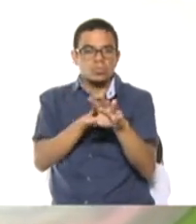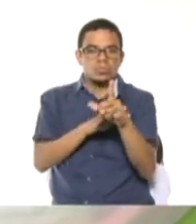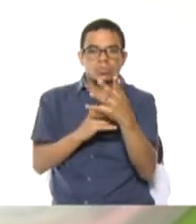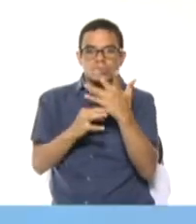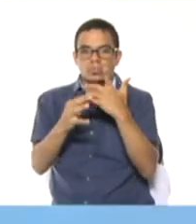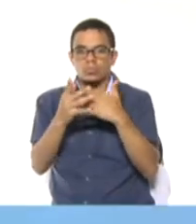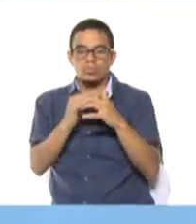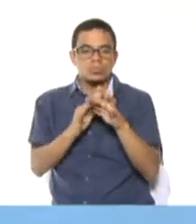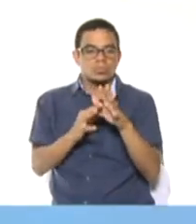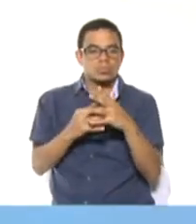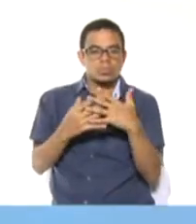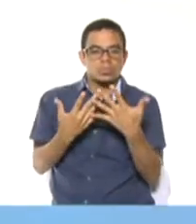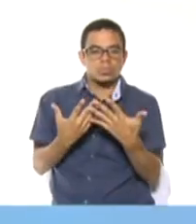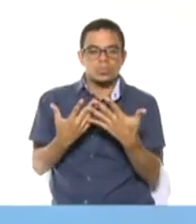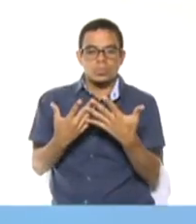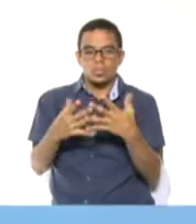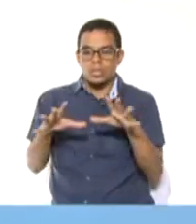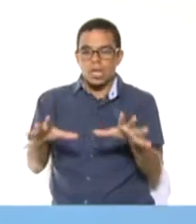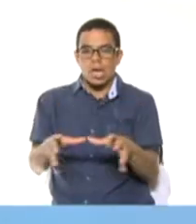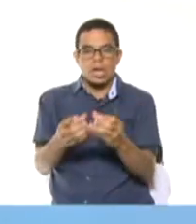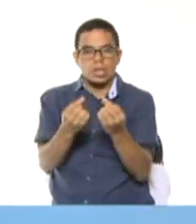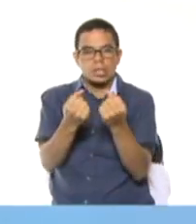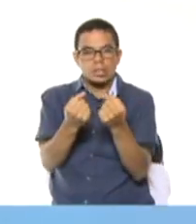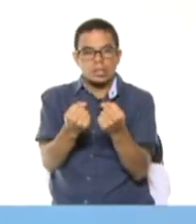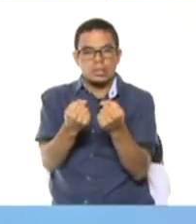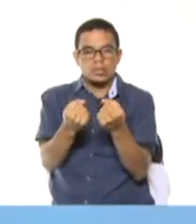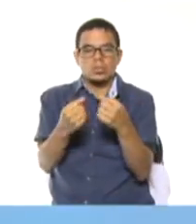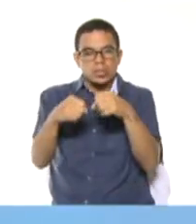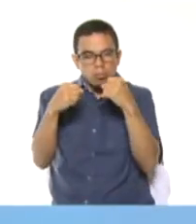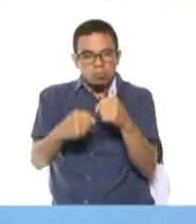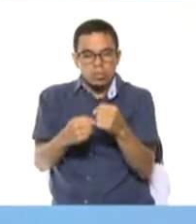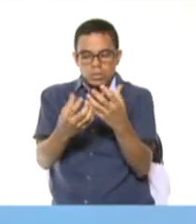Y van a hacer el ejercicio de agarre, aprensión.